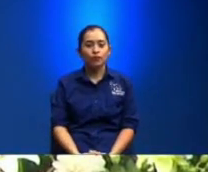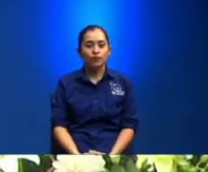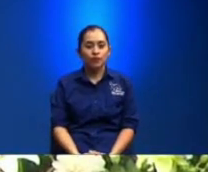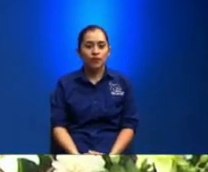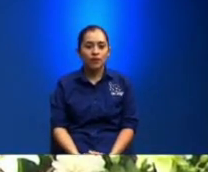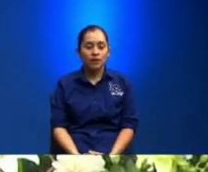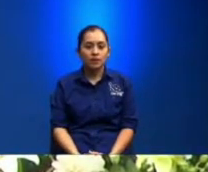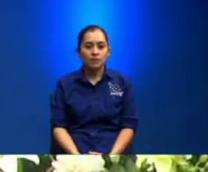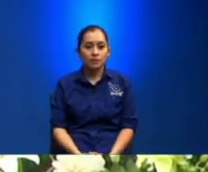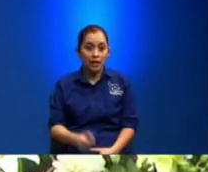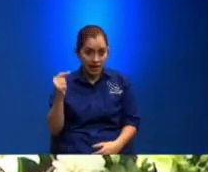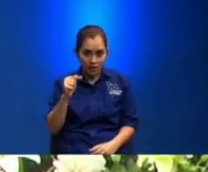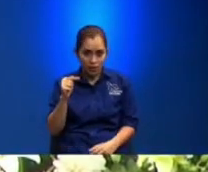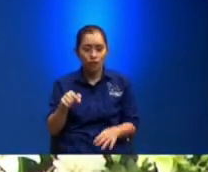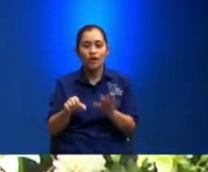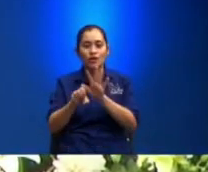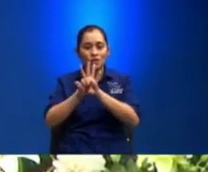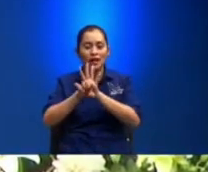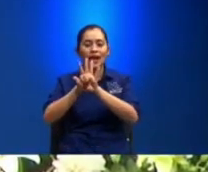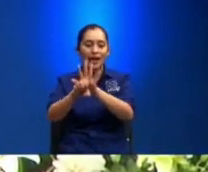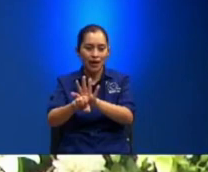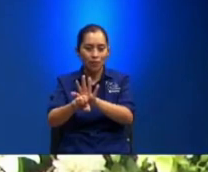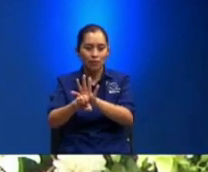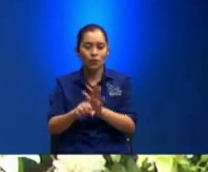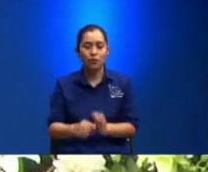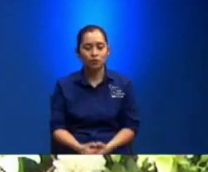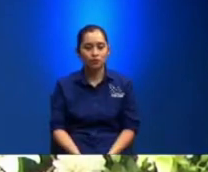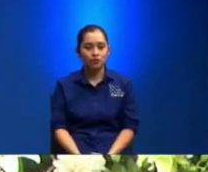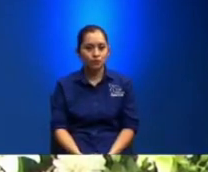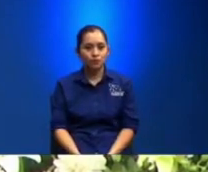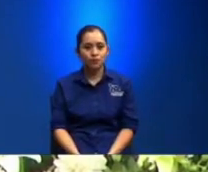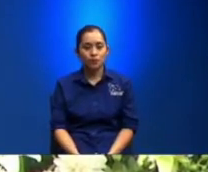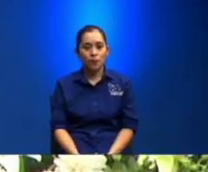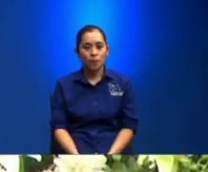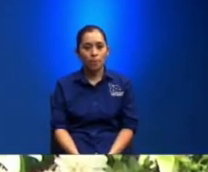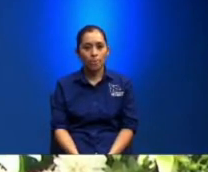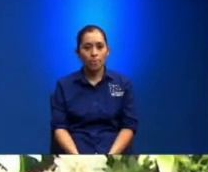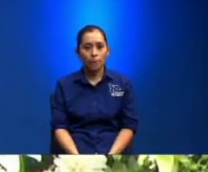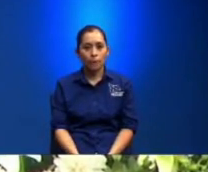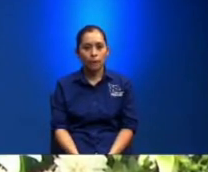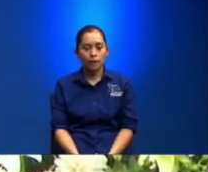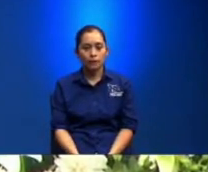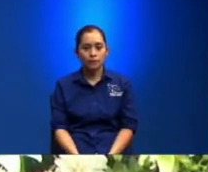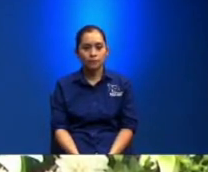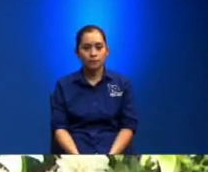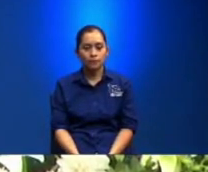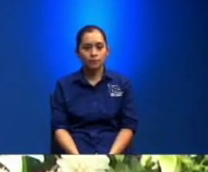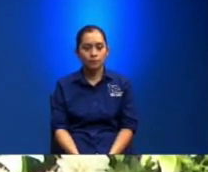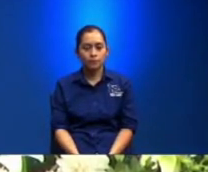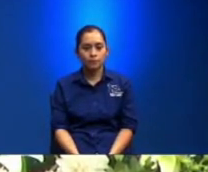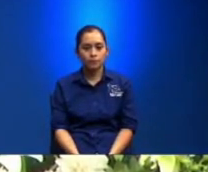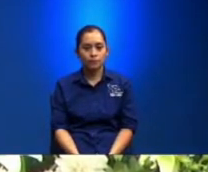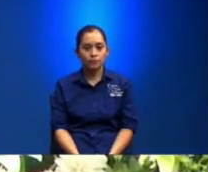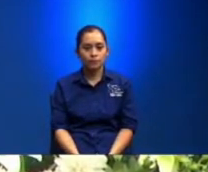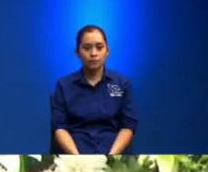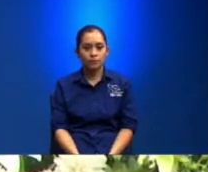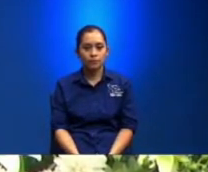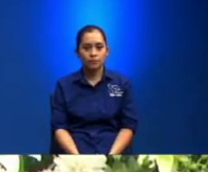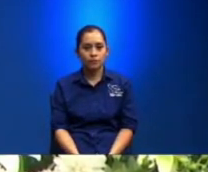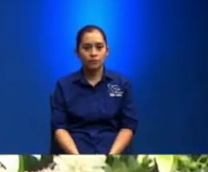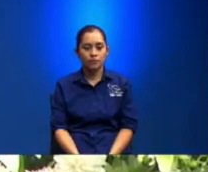vemos que van ya digamos los gringos saben perfectamente y le preguntan a una